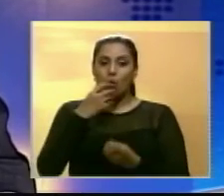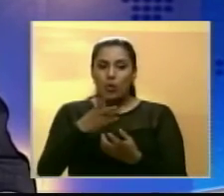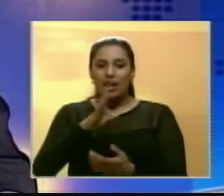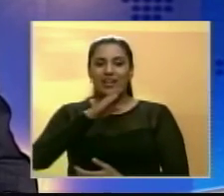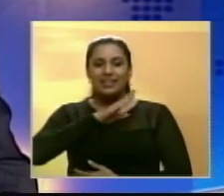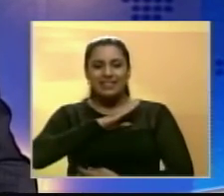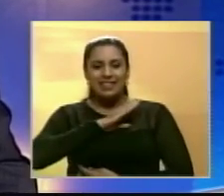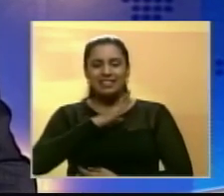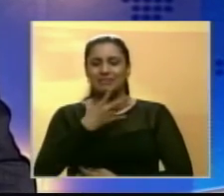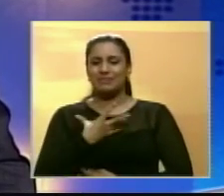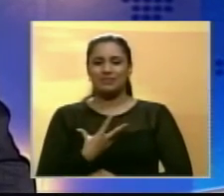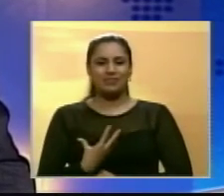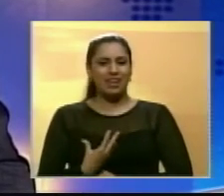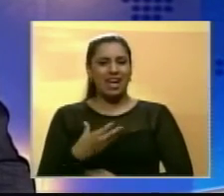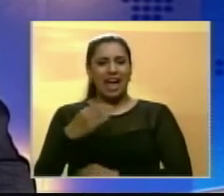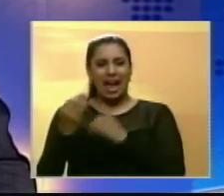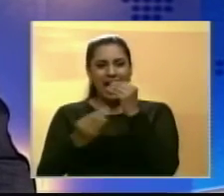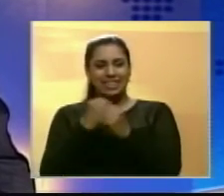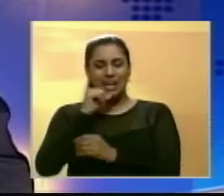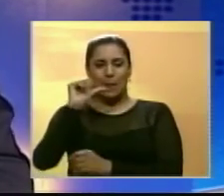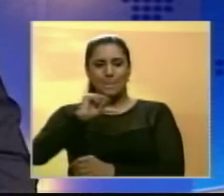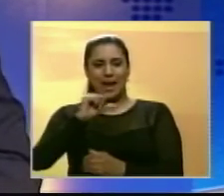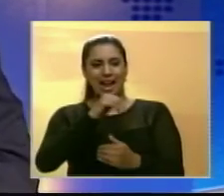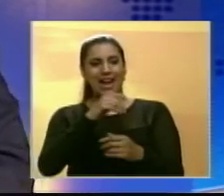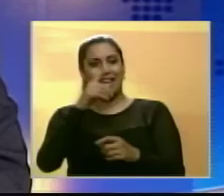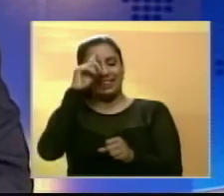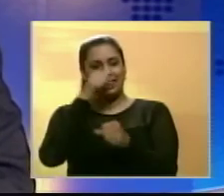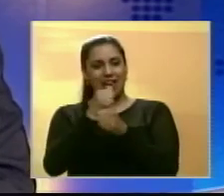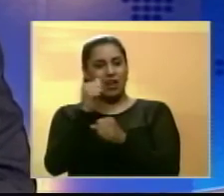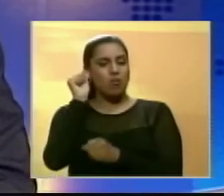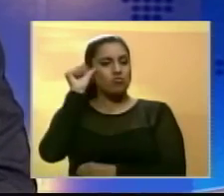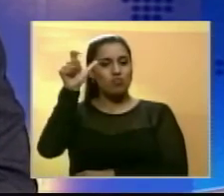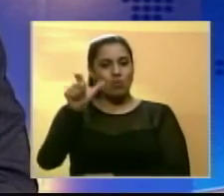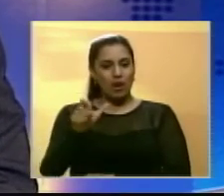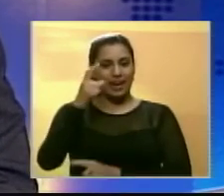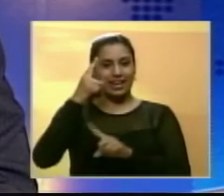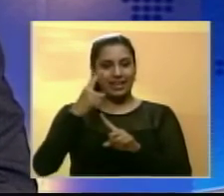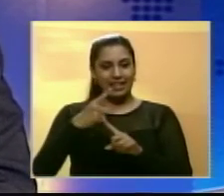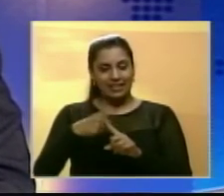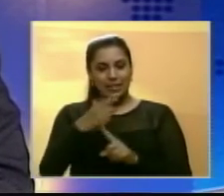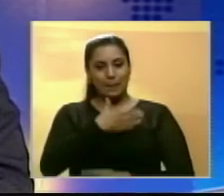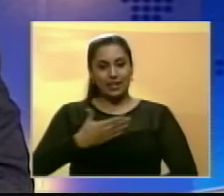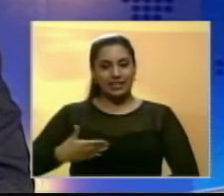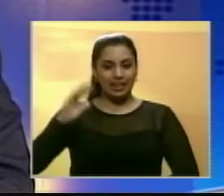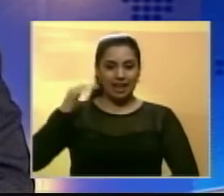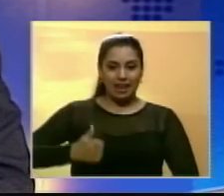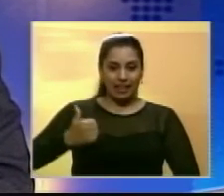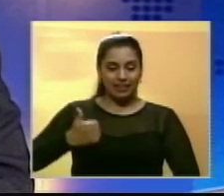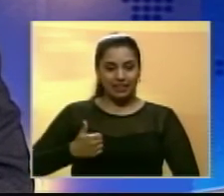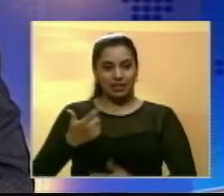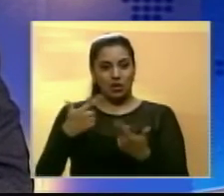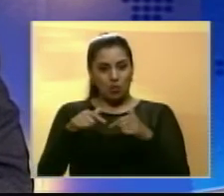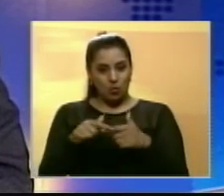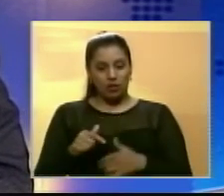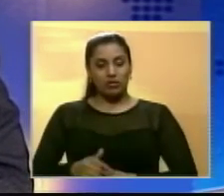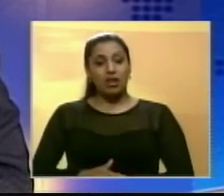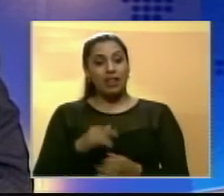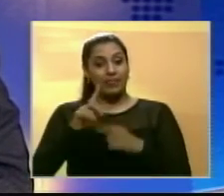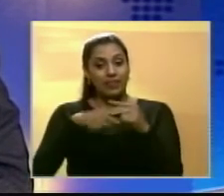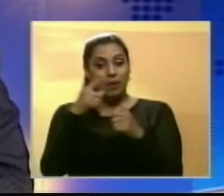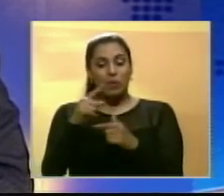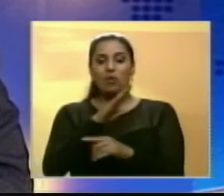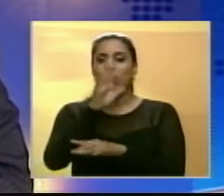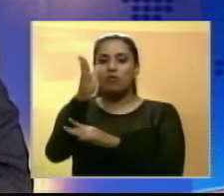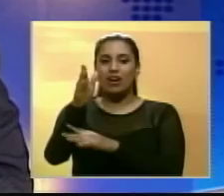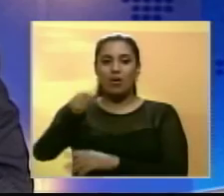de desafortunado el acto que encabezó la exmandataria Cristina Fernández de Kirchner en las inmediaciones del Tribunal Federal de Buenos Aires, luego de